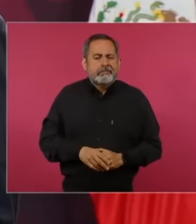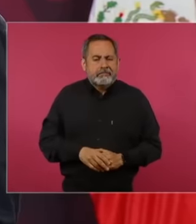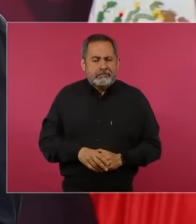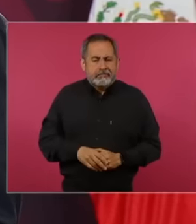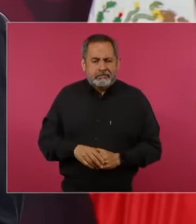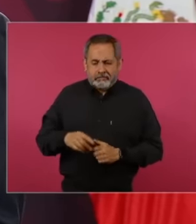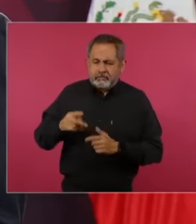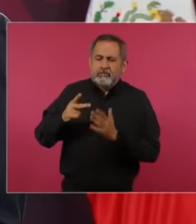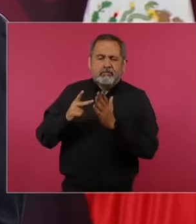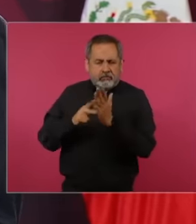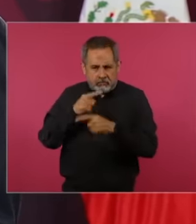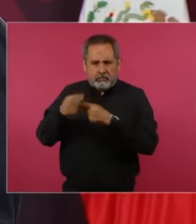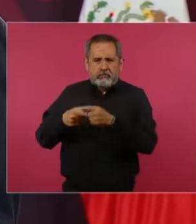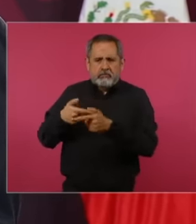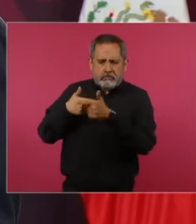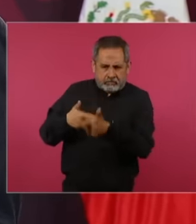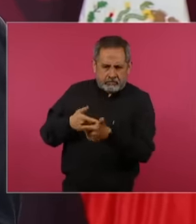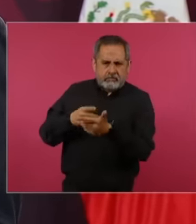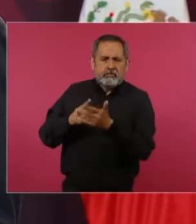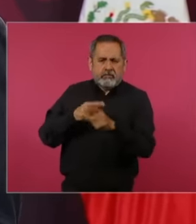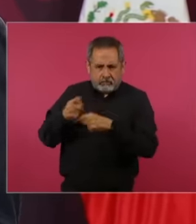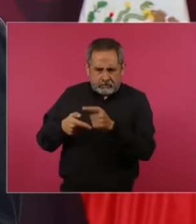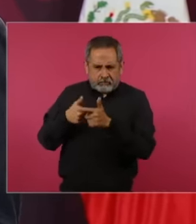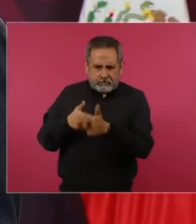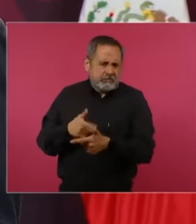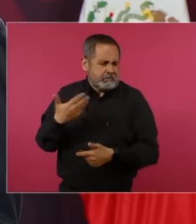que haya renovación.